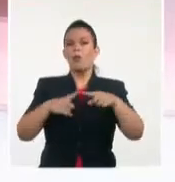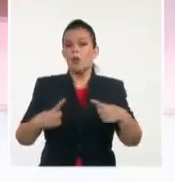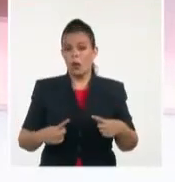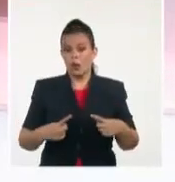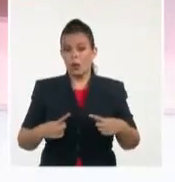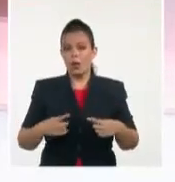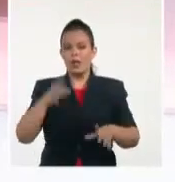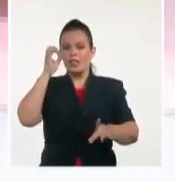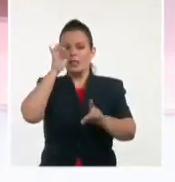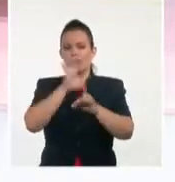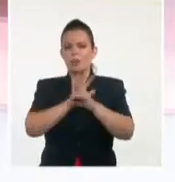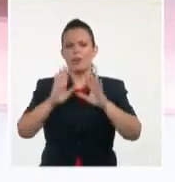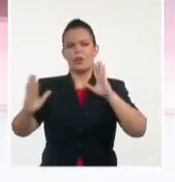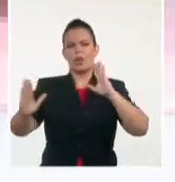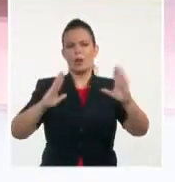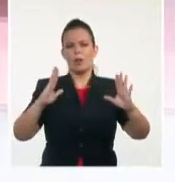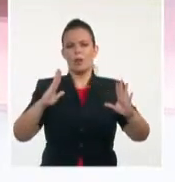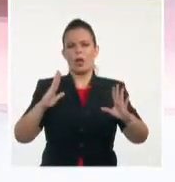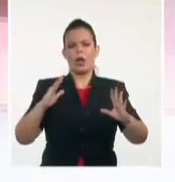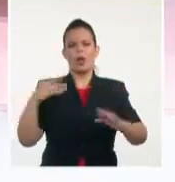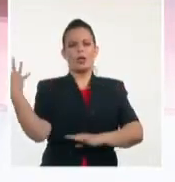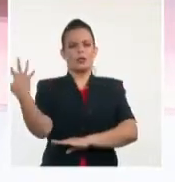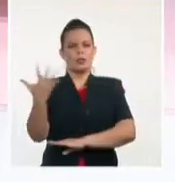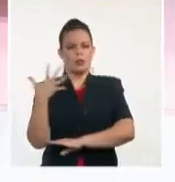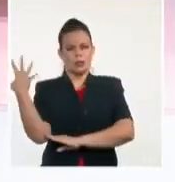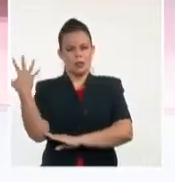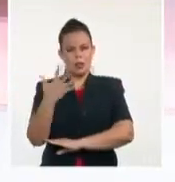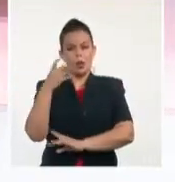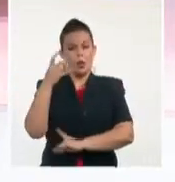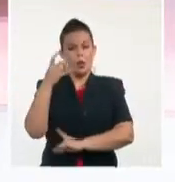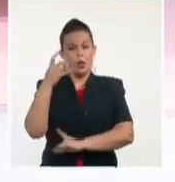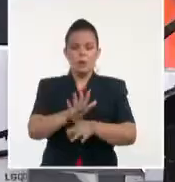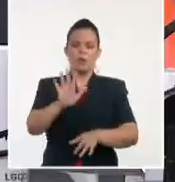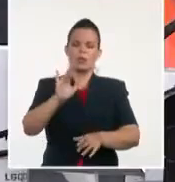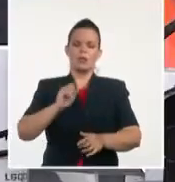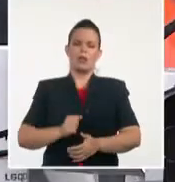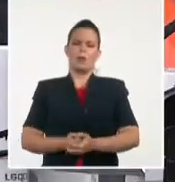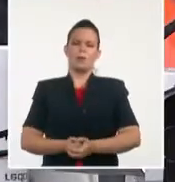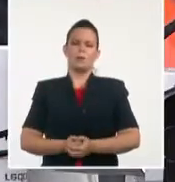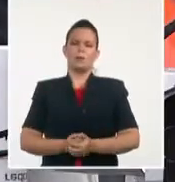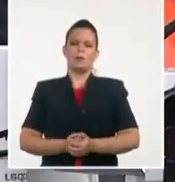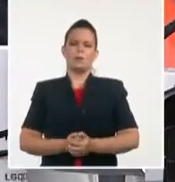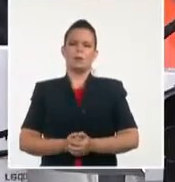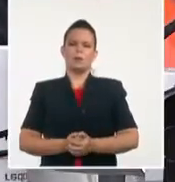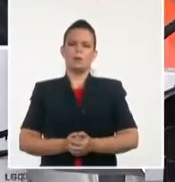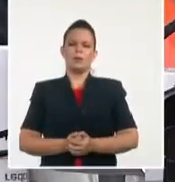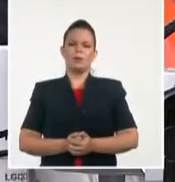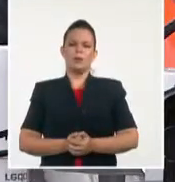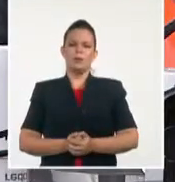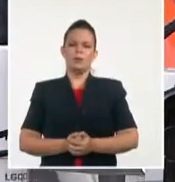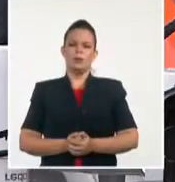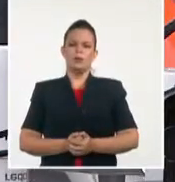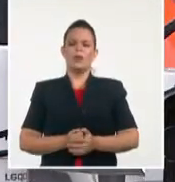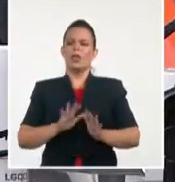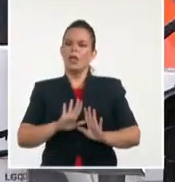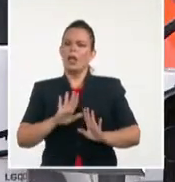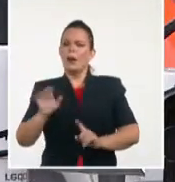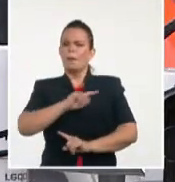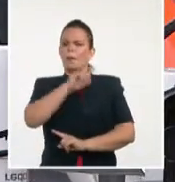está comenzando. Gracias. Sí, sobre eso quería preguntar, doctor, porque puede parecer